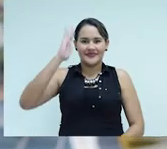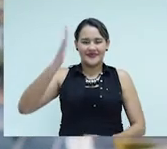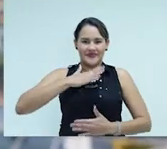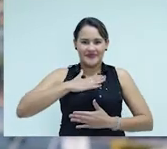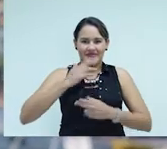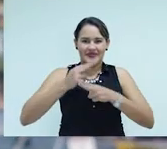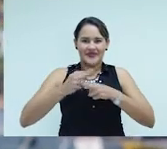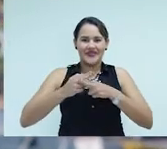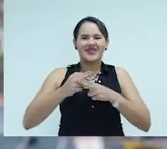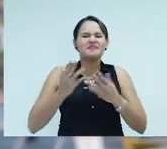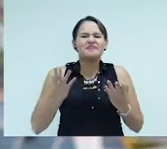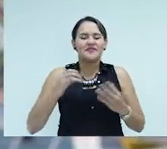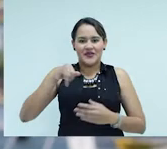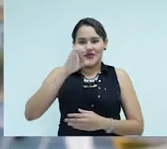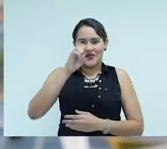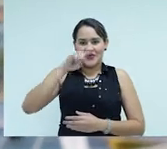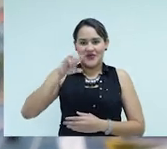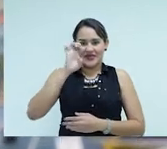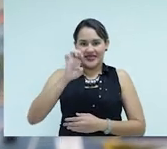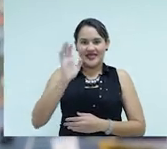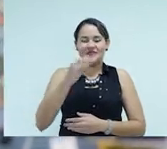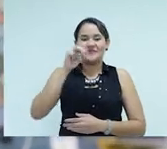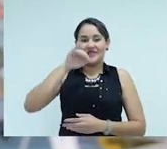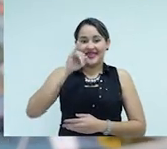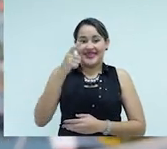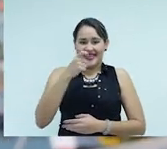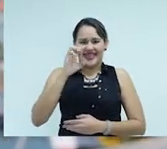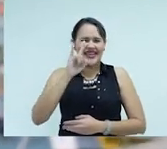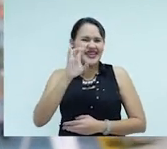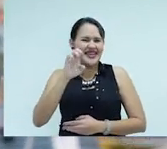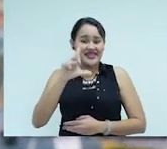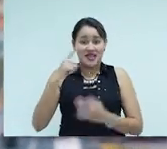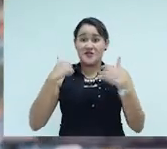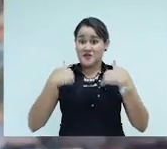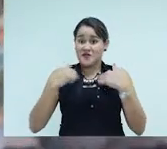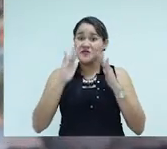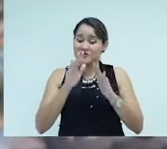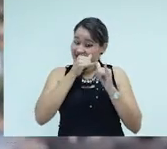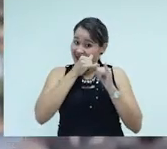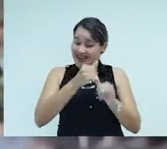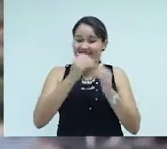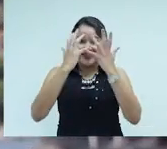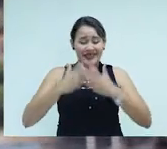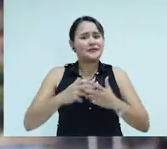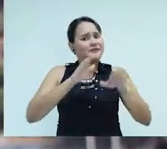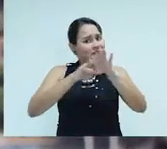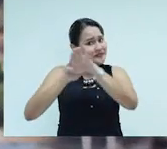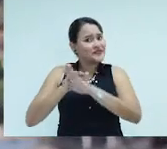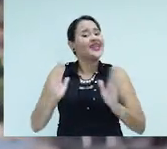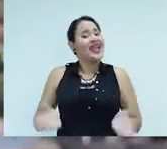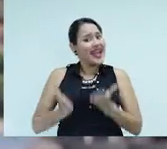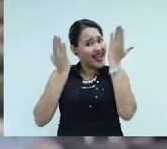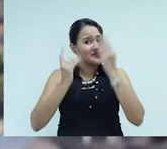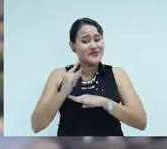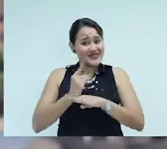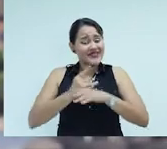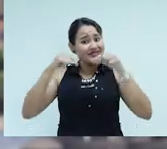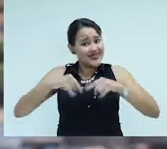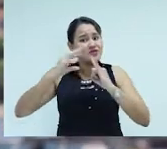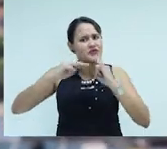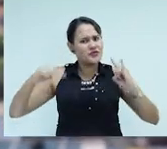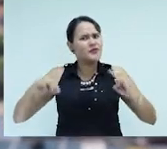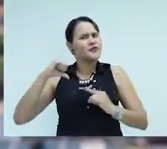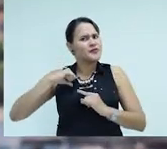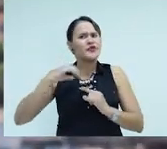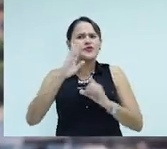Hola, mi nombre es José Miguel Ramírez, soy estudiante de Ingeniería Industrial y quiero invitarlos a que hagan uso de las herramientas y plataformas que tiene la universidad